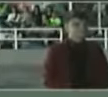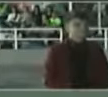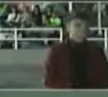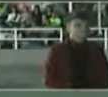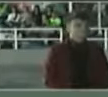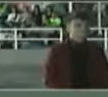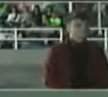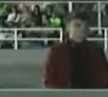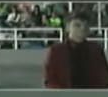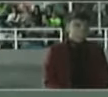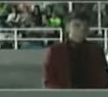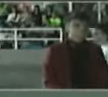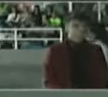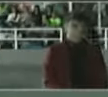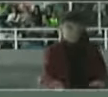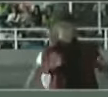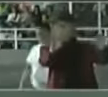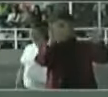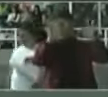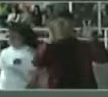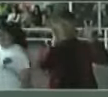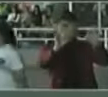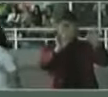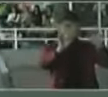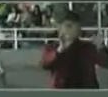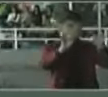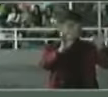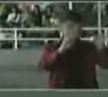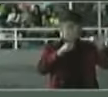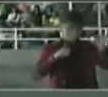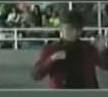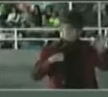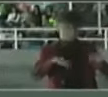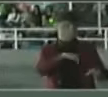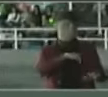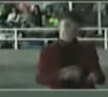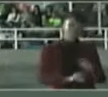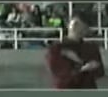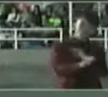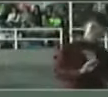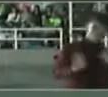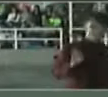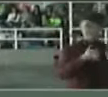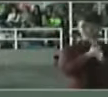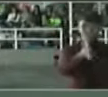no ha sido excelente porque lo hayamos predicado nosotros.